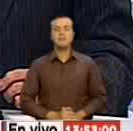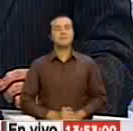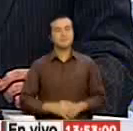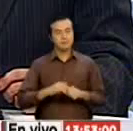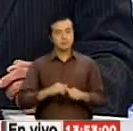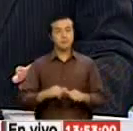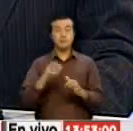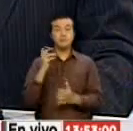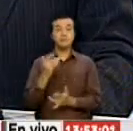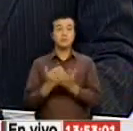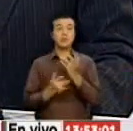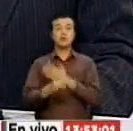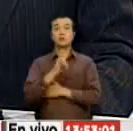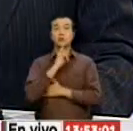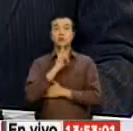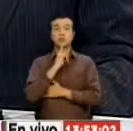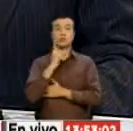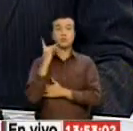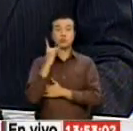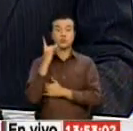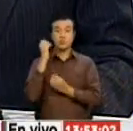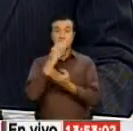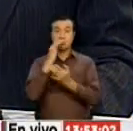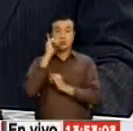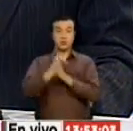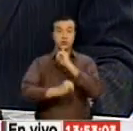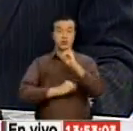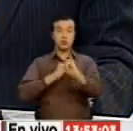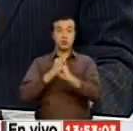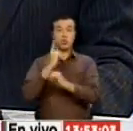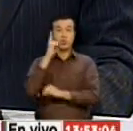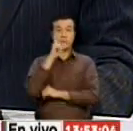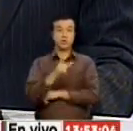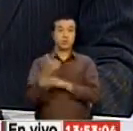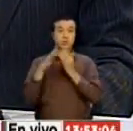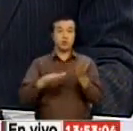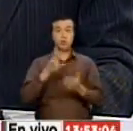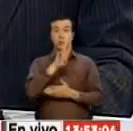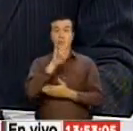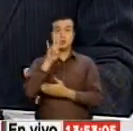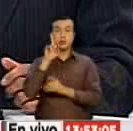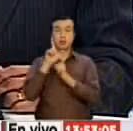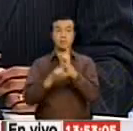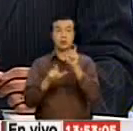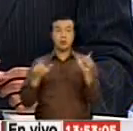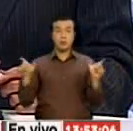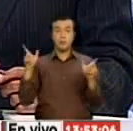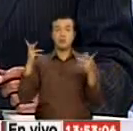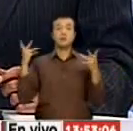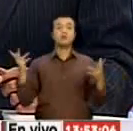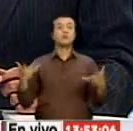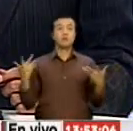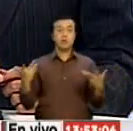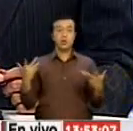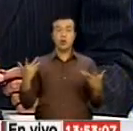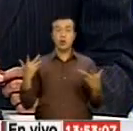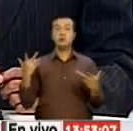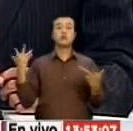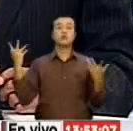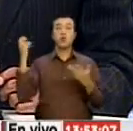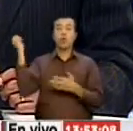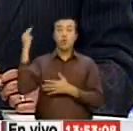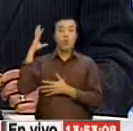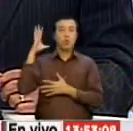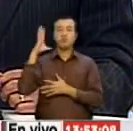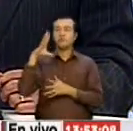Continuamos, un incendio en California, Estados Unidos, en la información internacional, deja un muerto, 27.000 evacuados y 200.000 personas sin electricidad. Hasta el